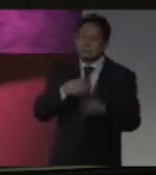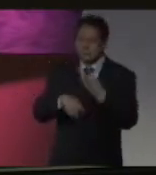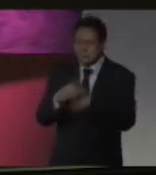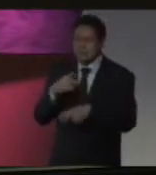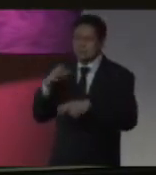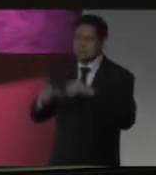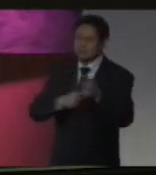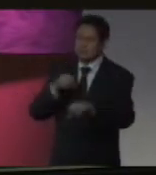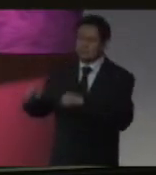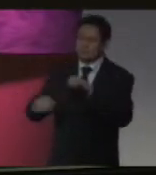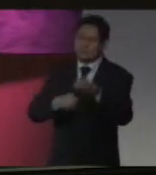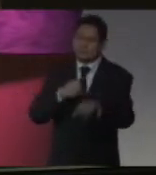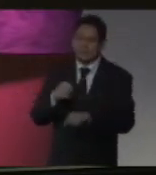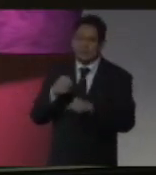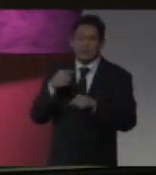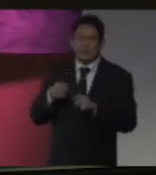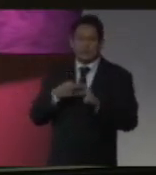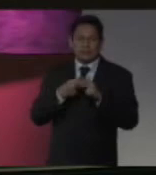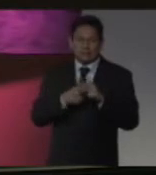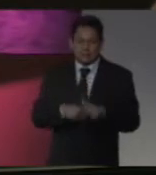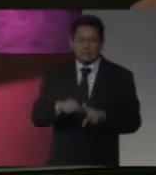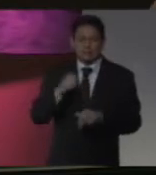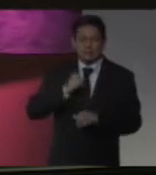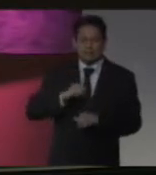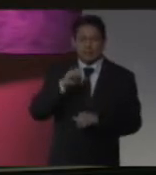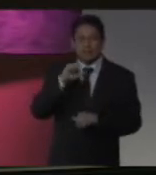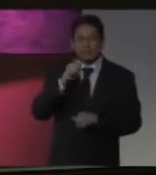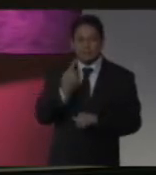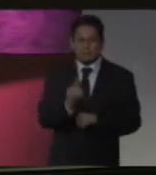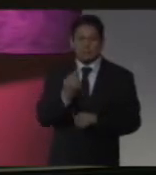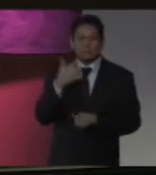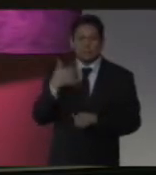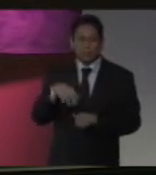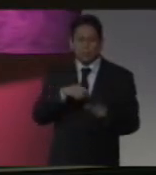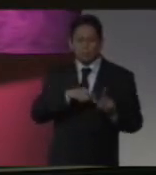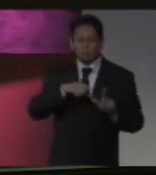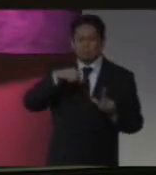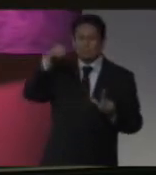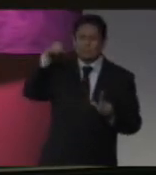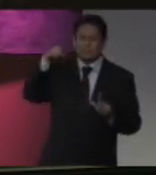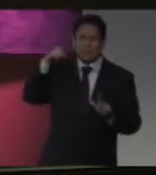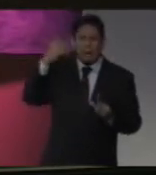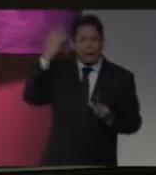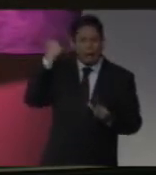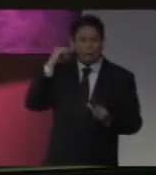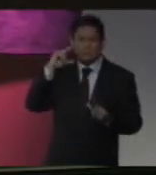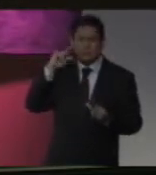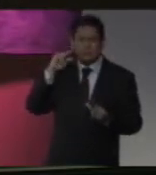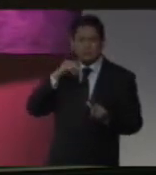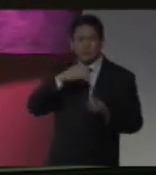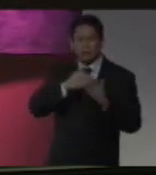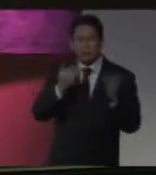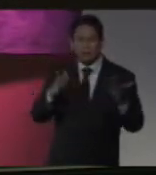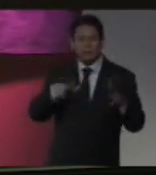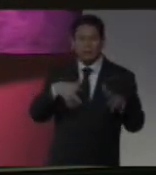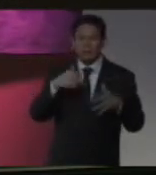etapa de comienzo del siglo XXI alcanza un pico histórico. Mineras,